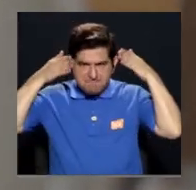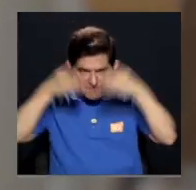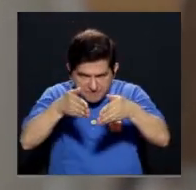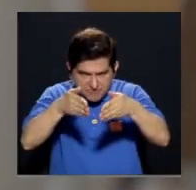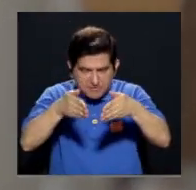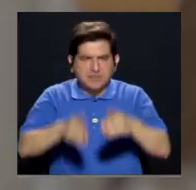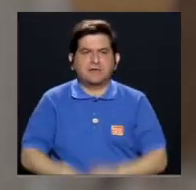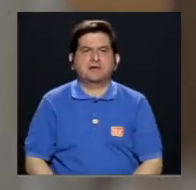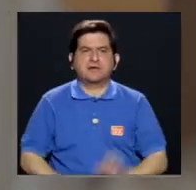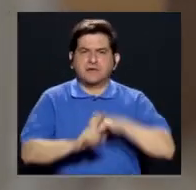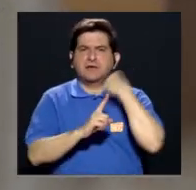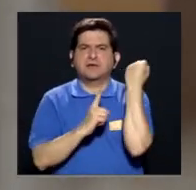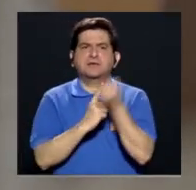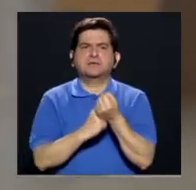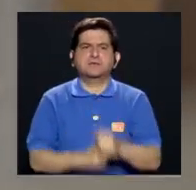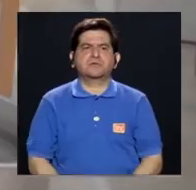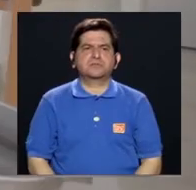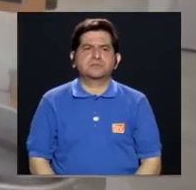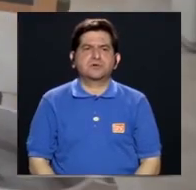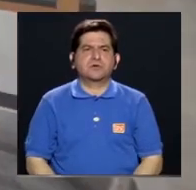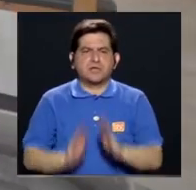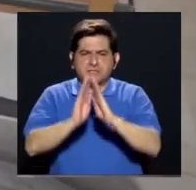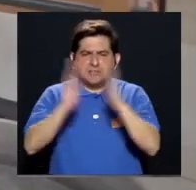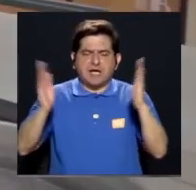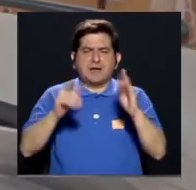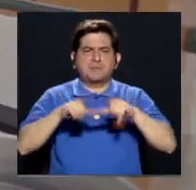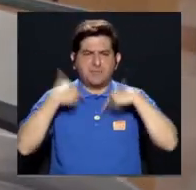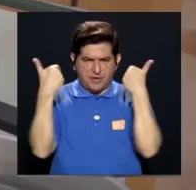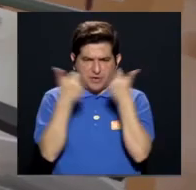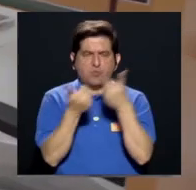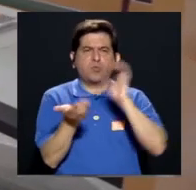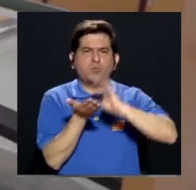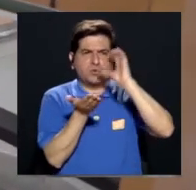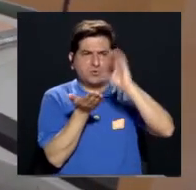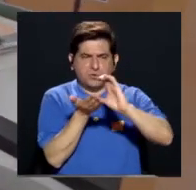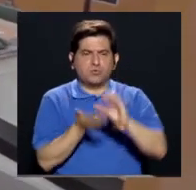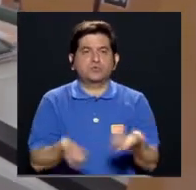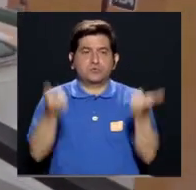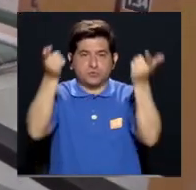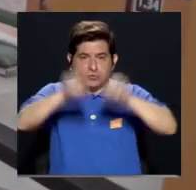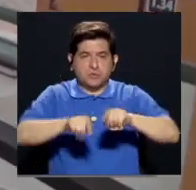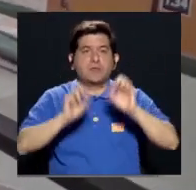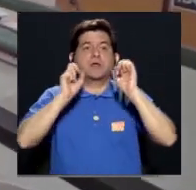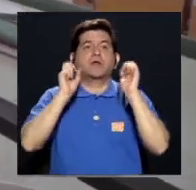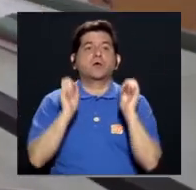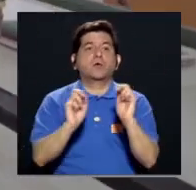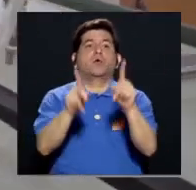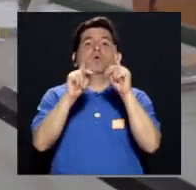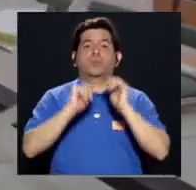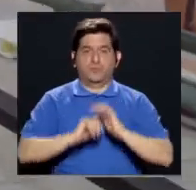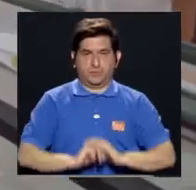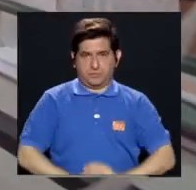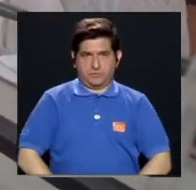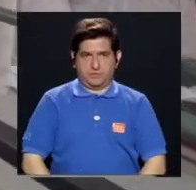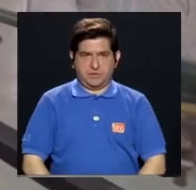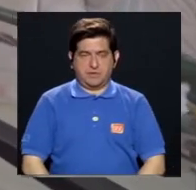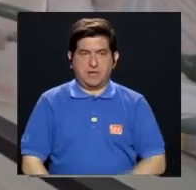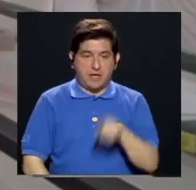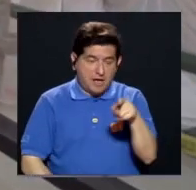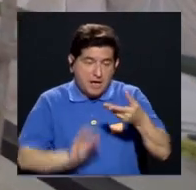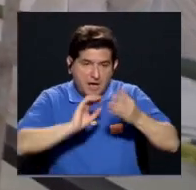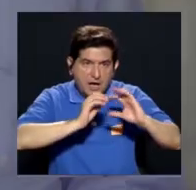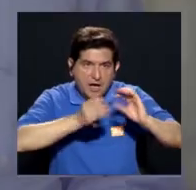esto es abrir más grupos de los cursos a donde eso se daba para darle la oportunidad a